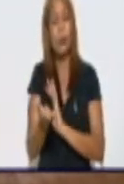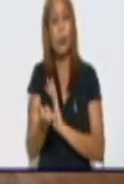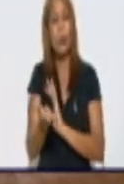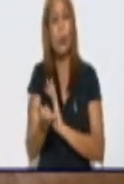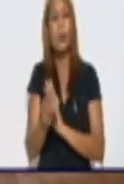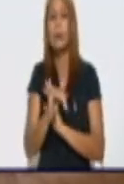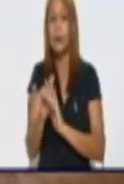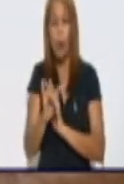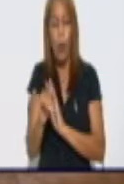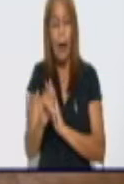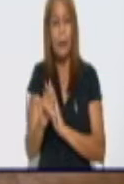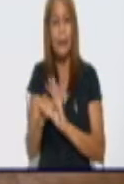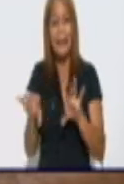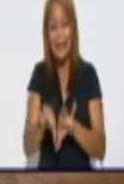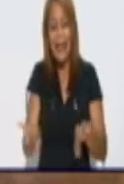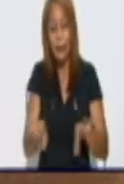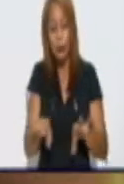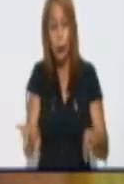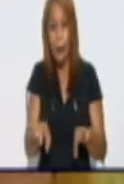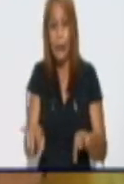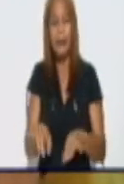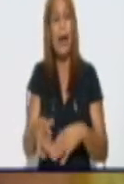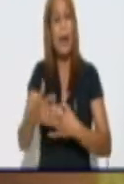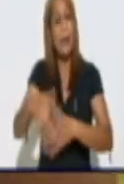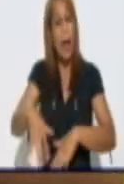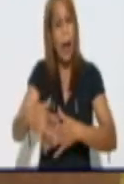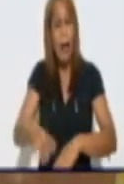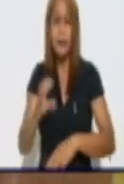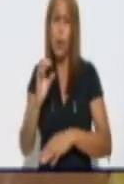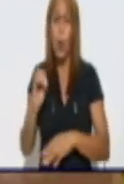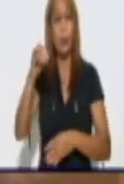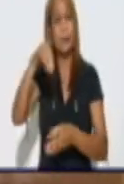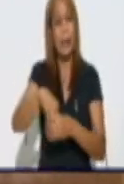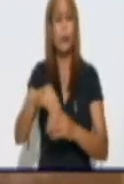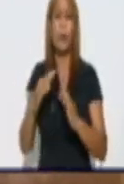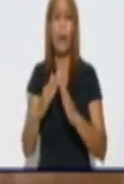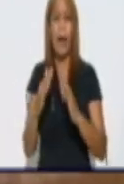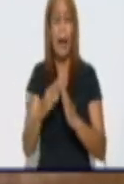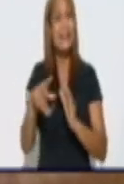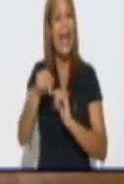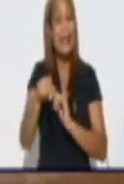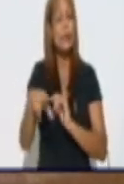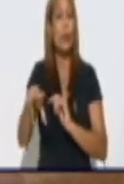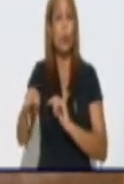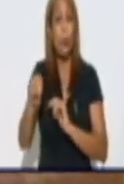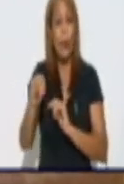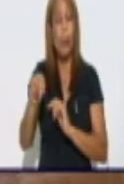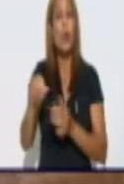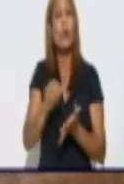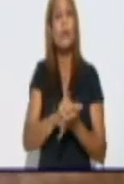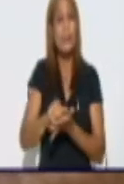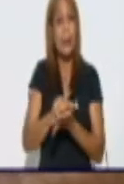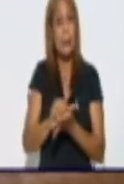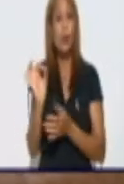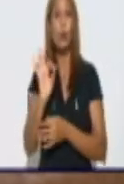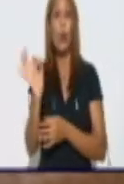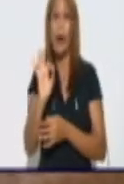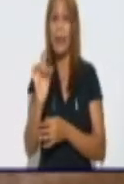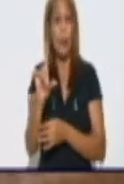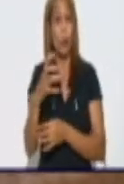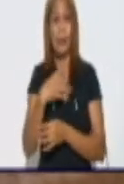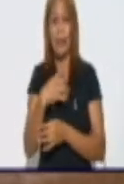alcantarillado, conectar al alcantarillado. Un nuevo servicio que lo explicamos, que todavía no tenemos ninguna solicitud y nos llama la atención porque en